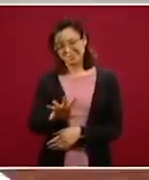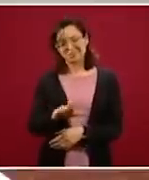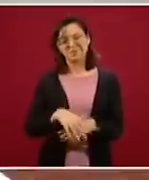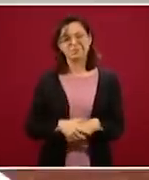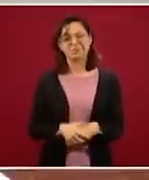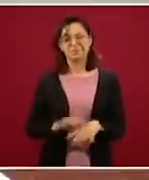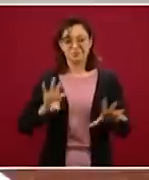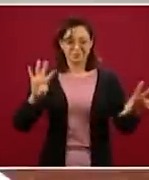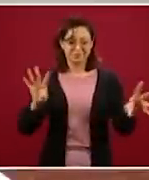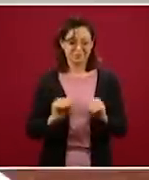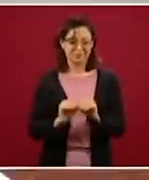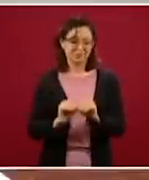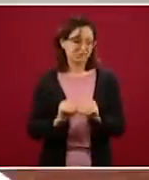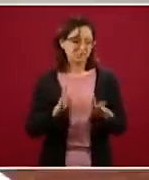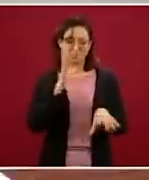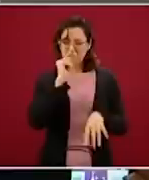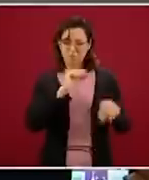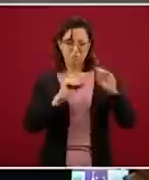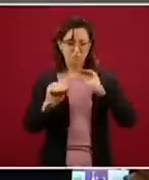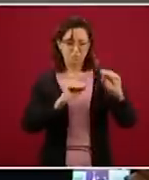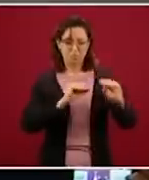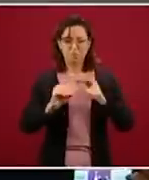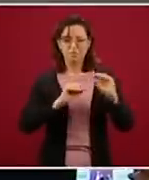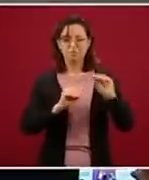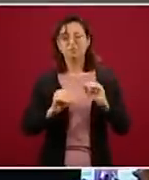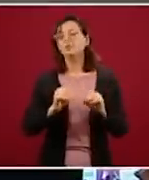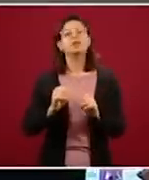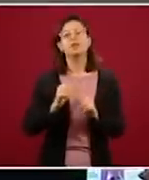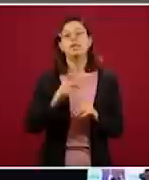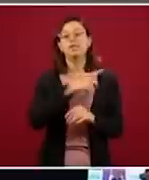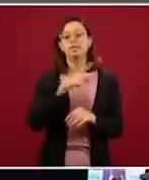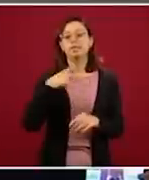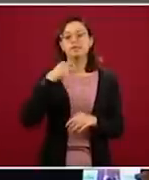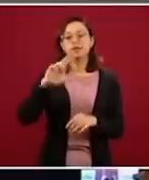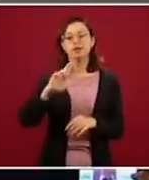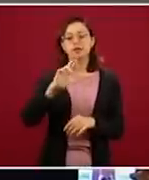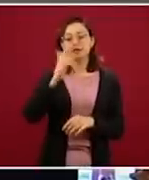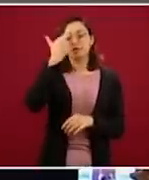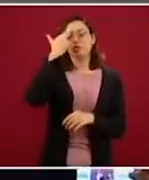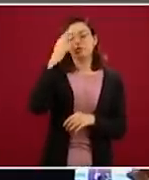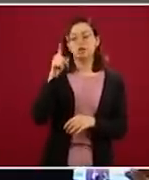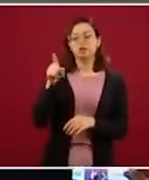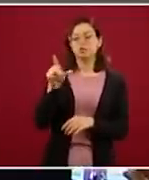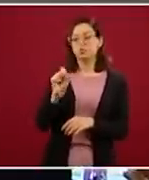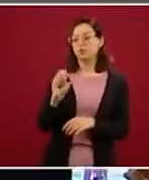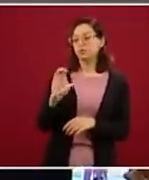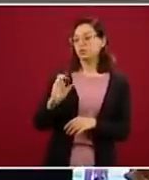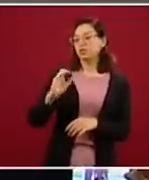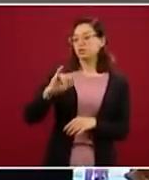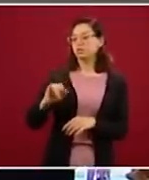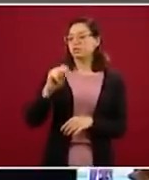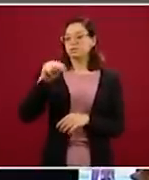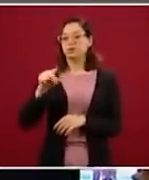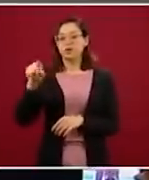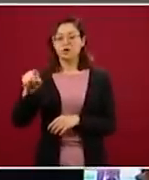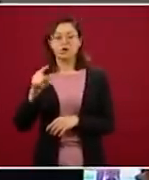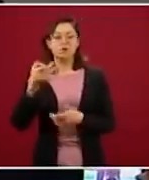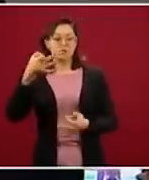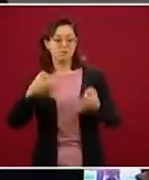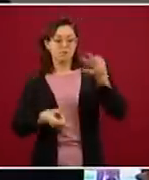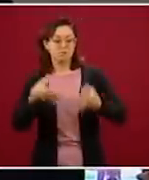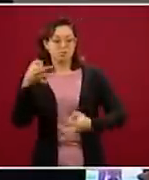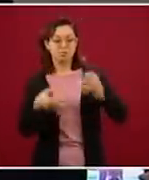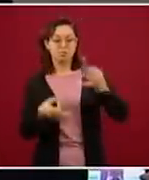4,554,723,319.35, el monto total bloqueado en este momento. Hay que recordar que la jurisprudencia de la Suprema Corte permite a los juzgadores